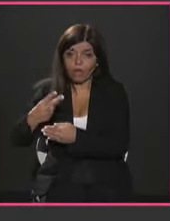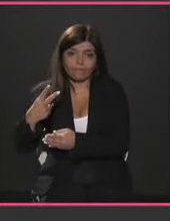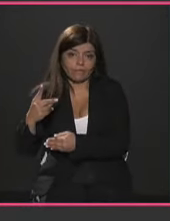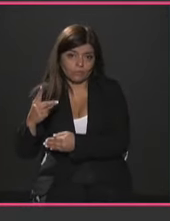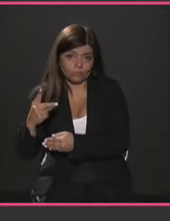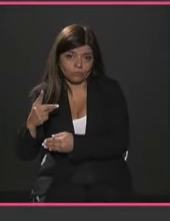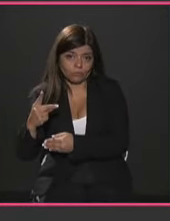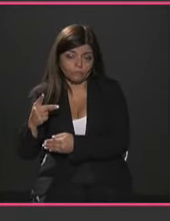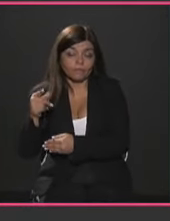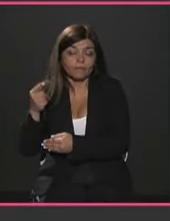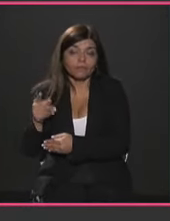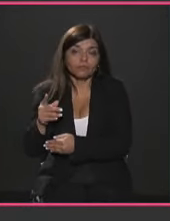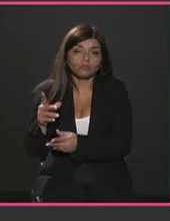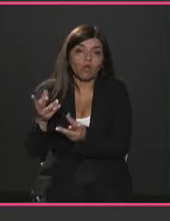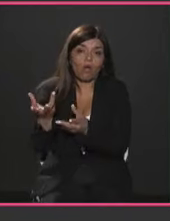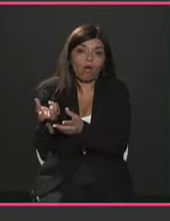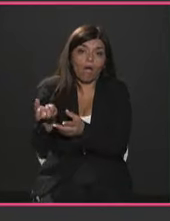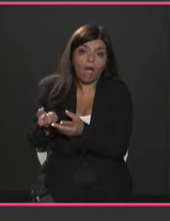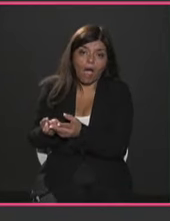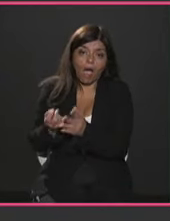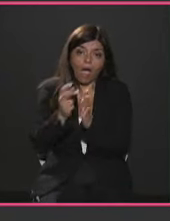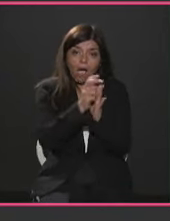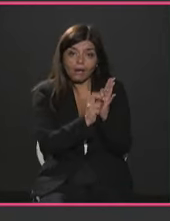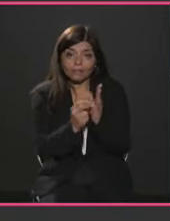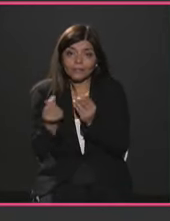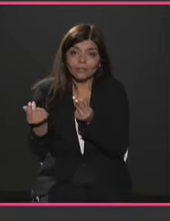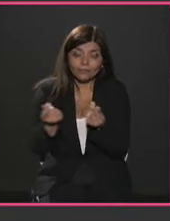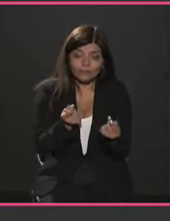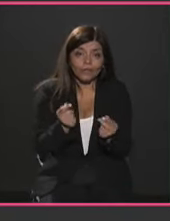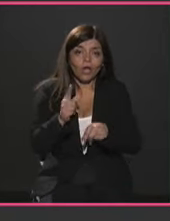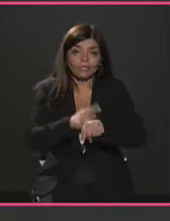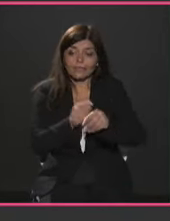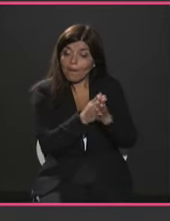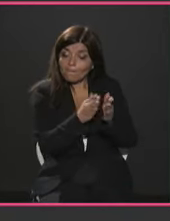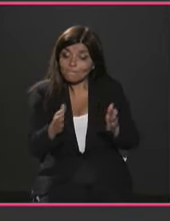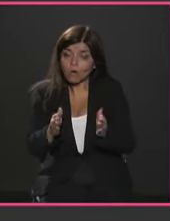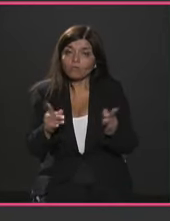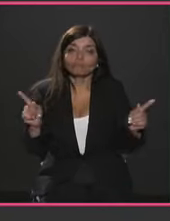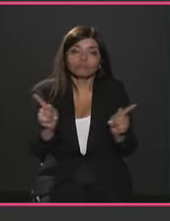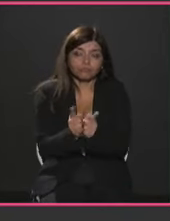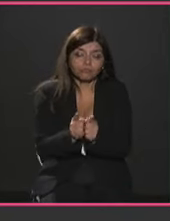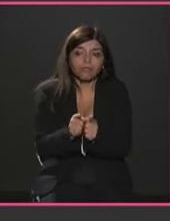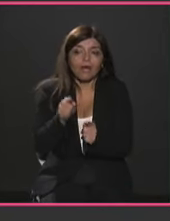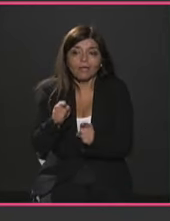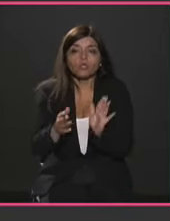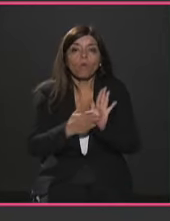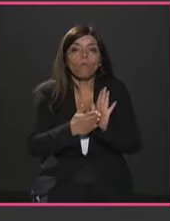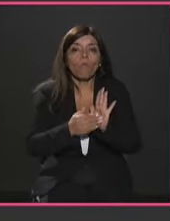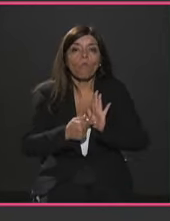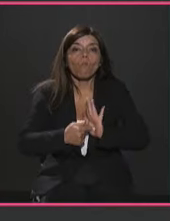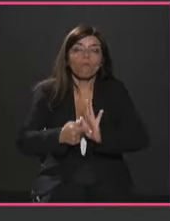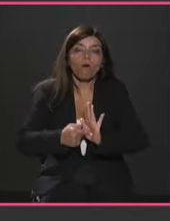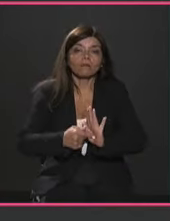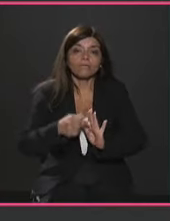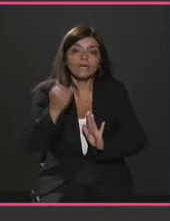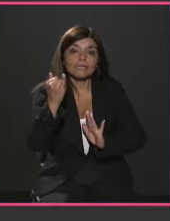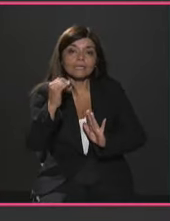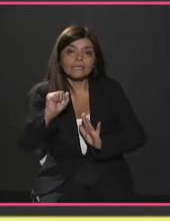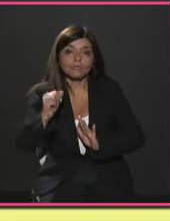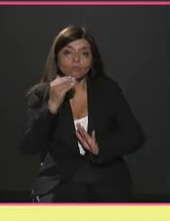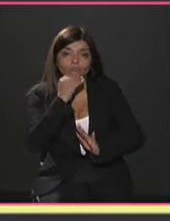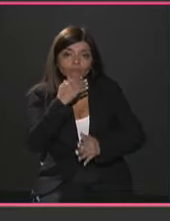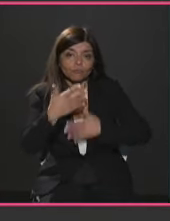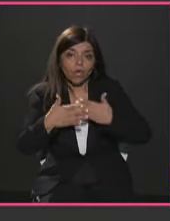ende ahorramos costos tiempo y En definitiva esto demuestra Cómo la Inteligencia artificial puede acelerar el proceso de